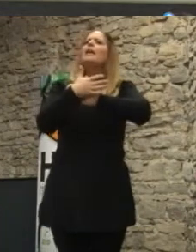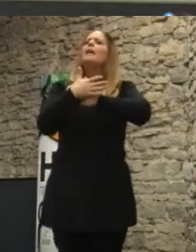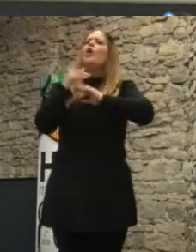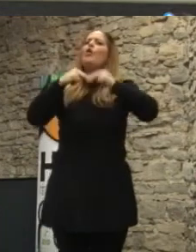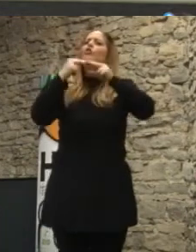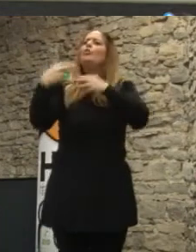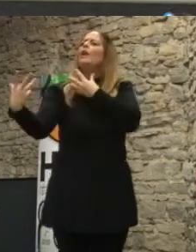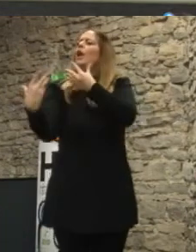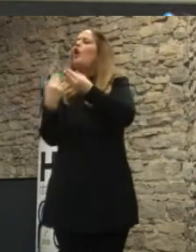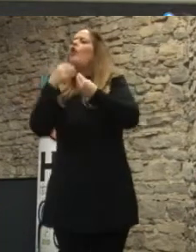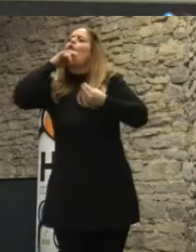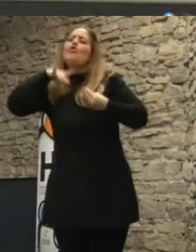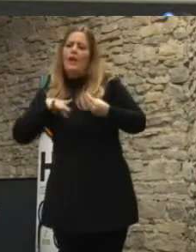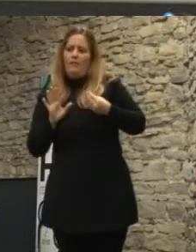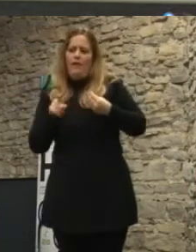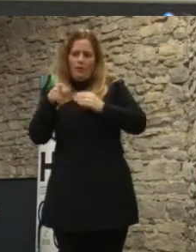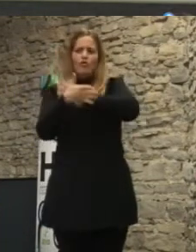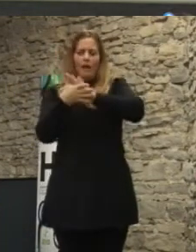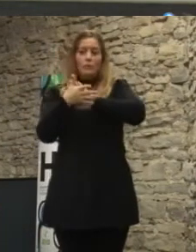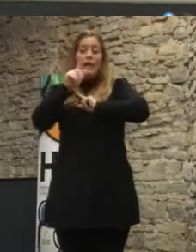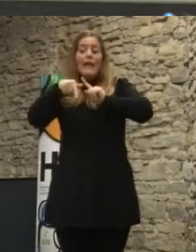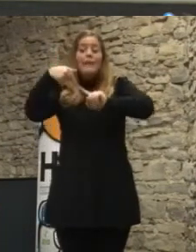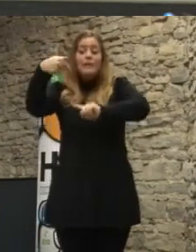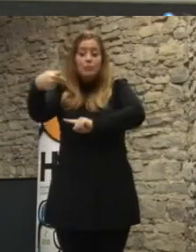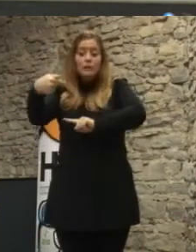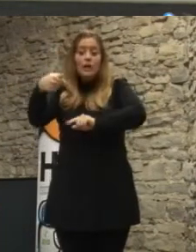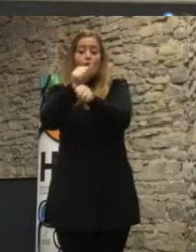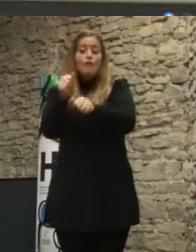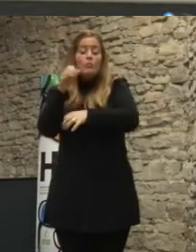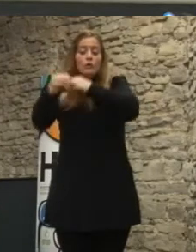luego vayamos buscando las formas organizativas